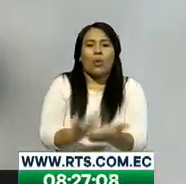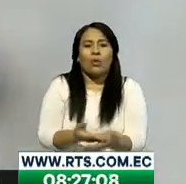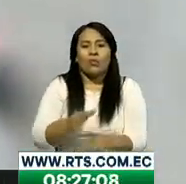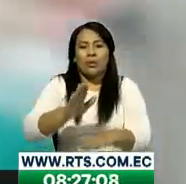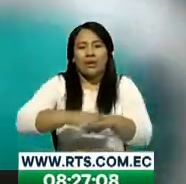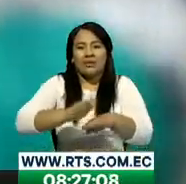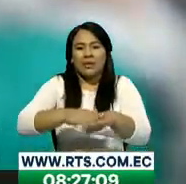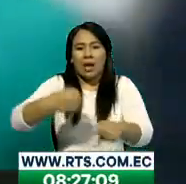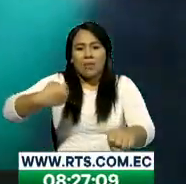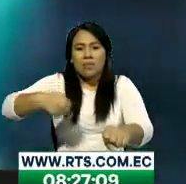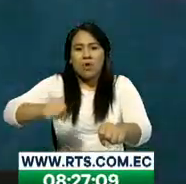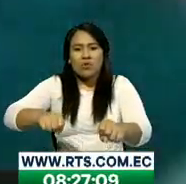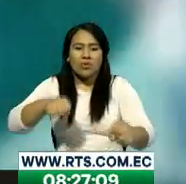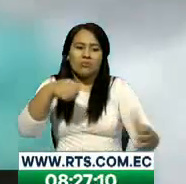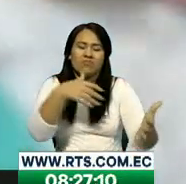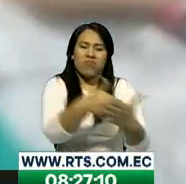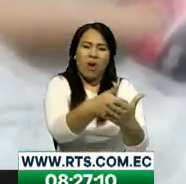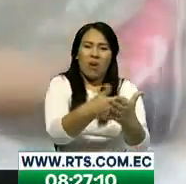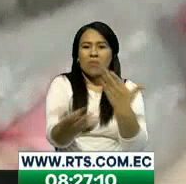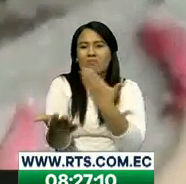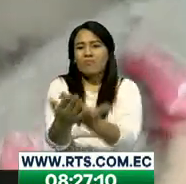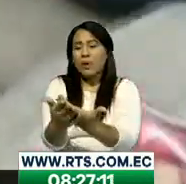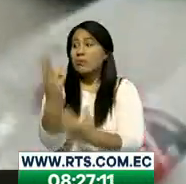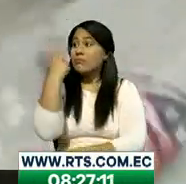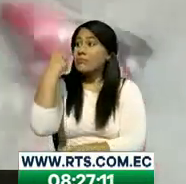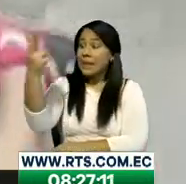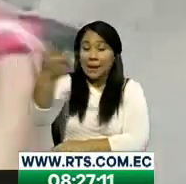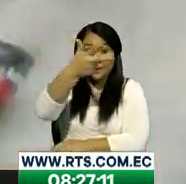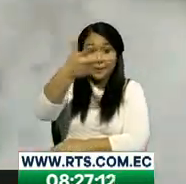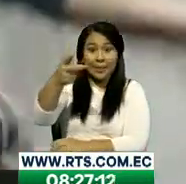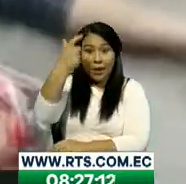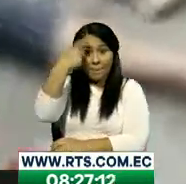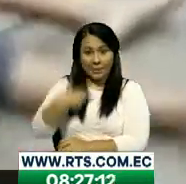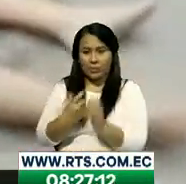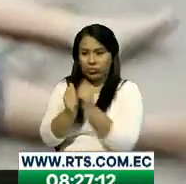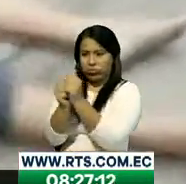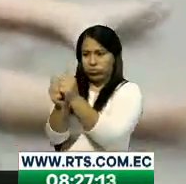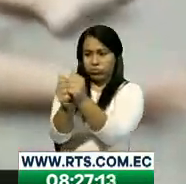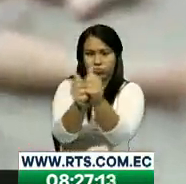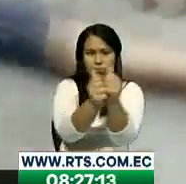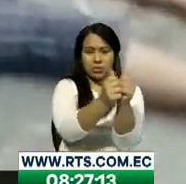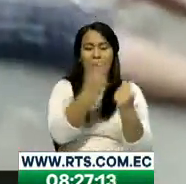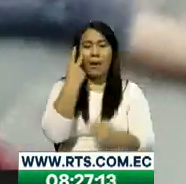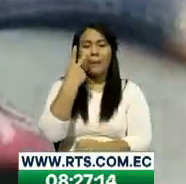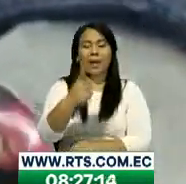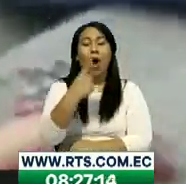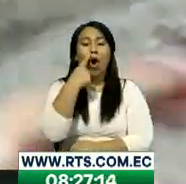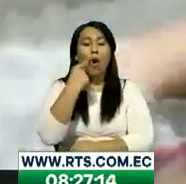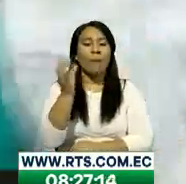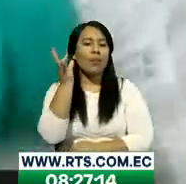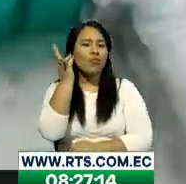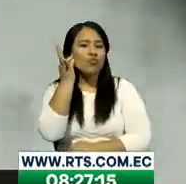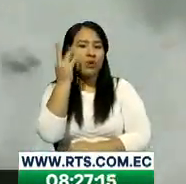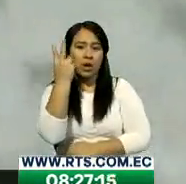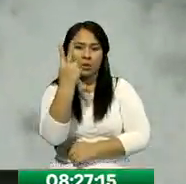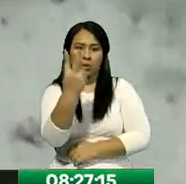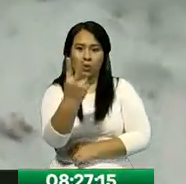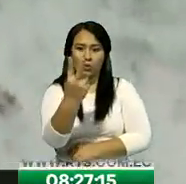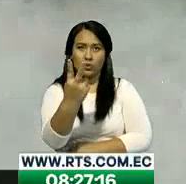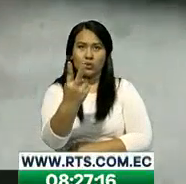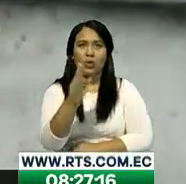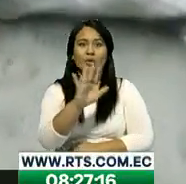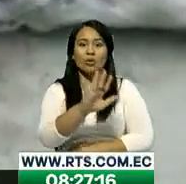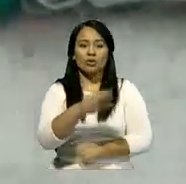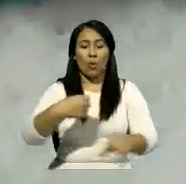múltiples heridas provocadas. En estos videos aficionados se aprecia que se trata de un hombre y una mujer. Su